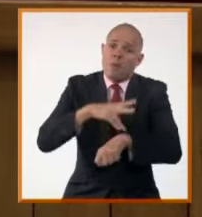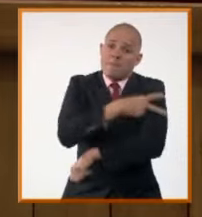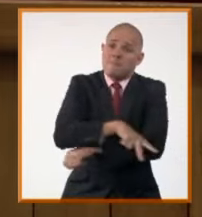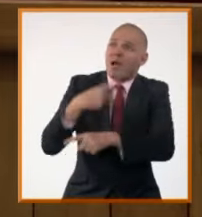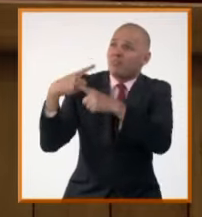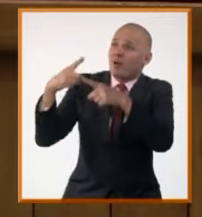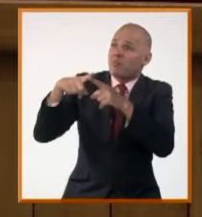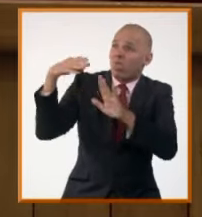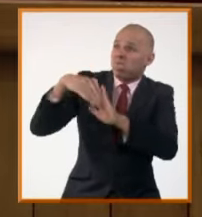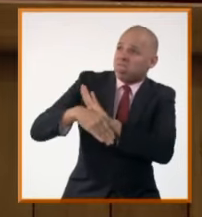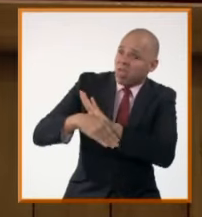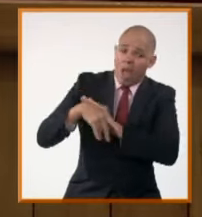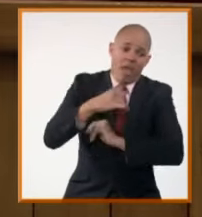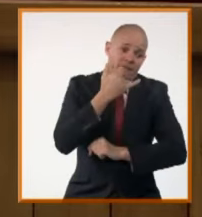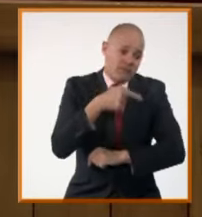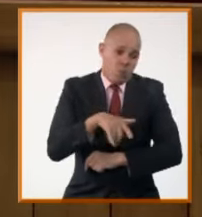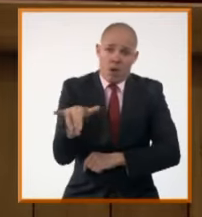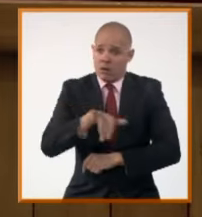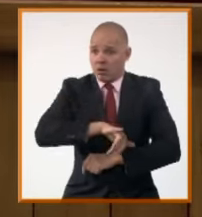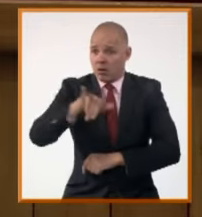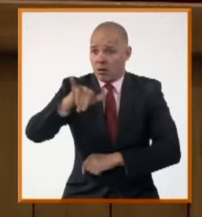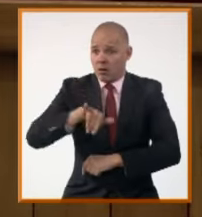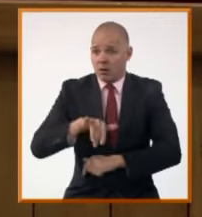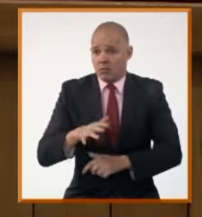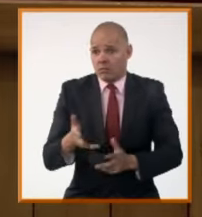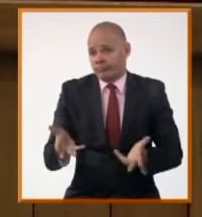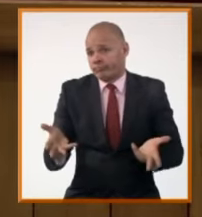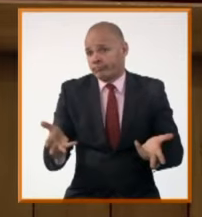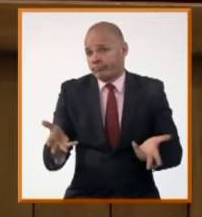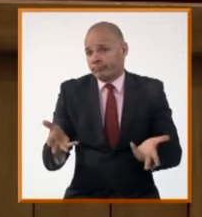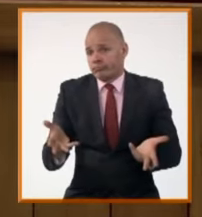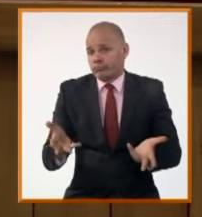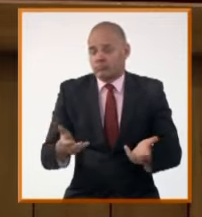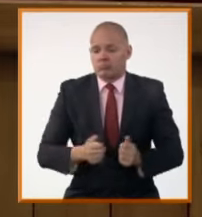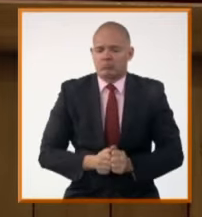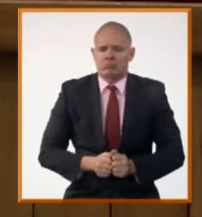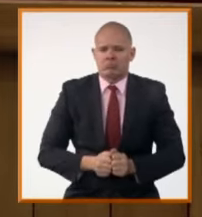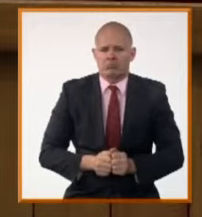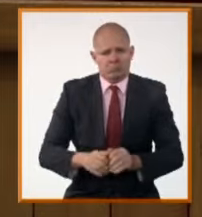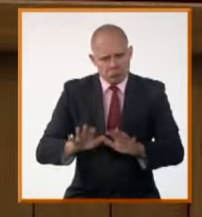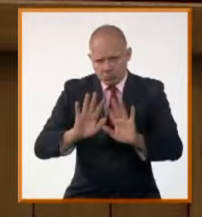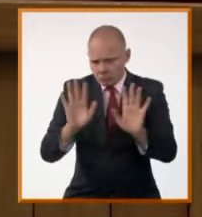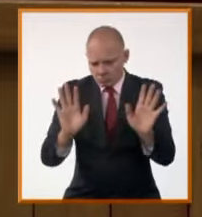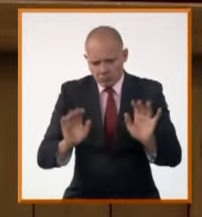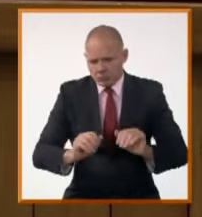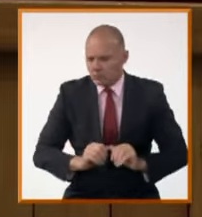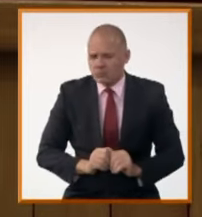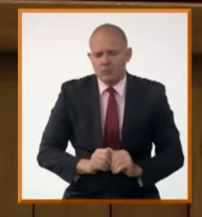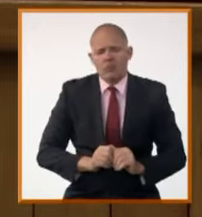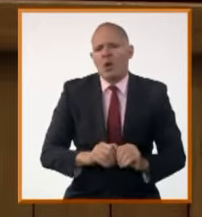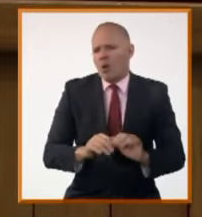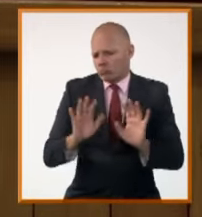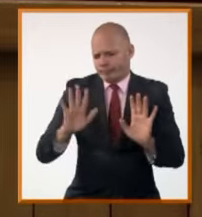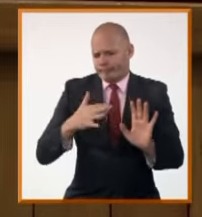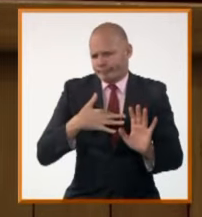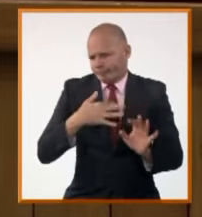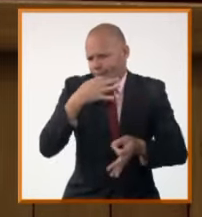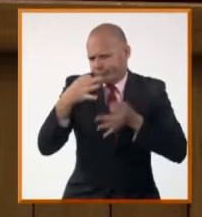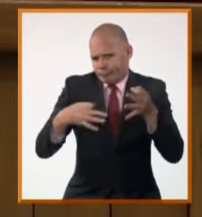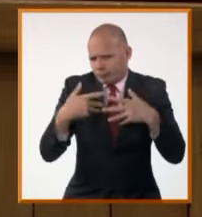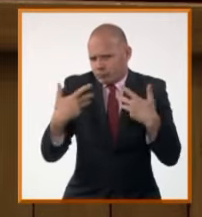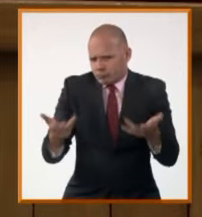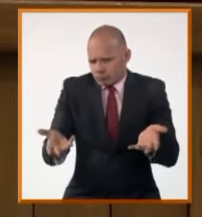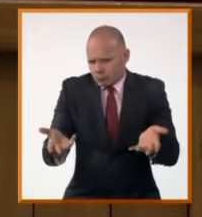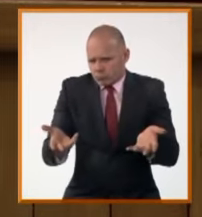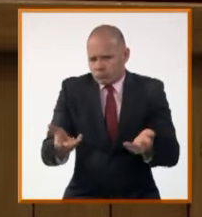se impacta. Ahora, no obstante, nosotros queremos compartir con usted la